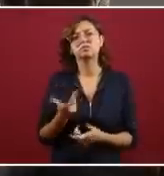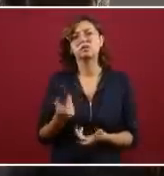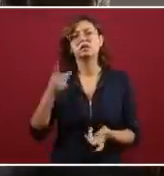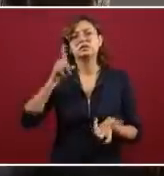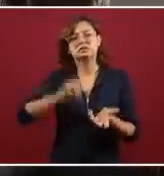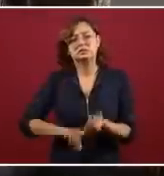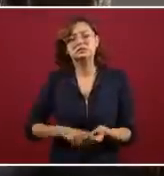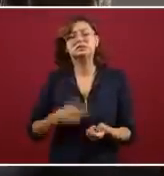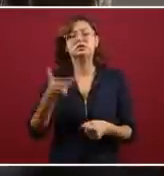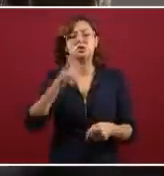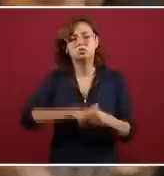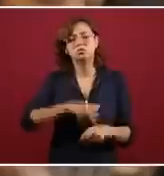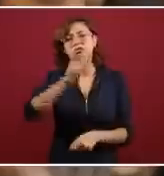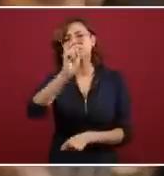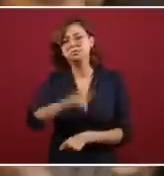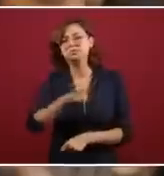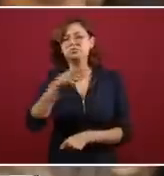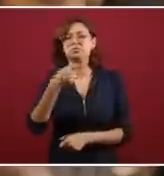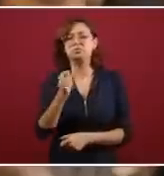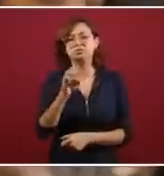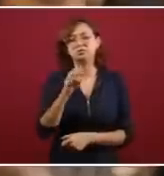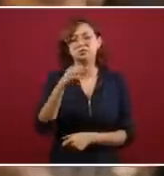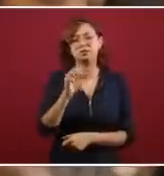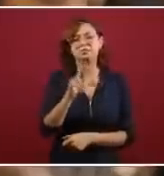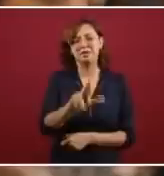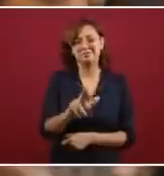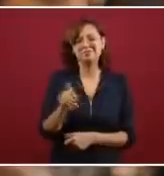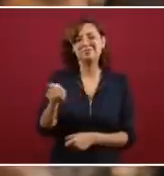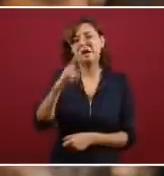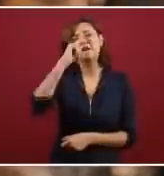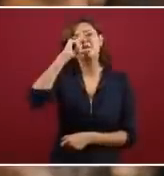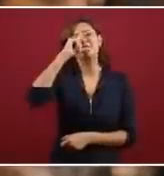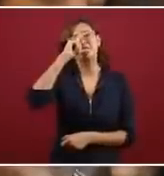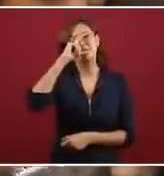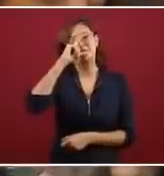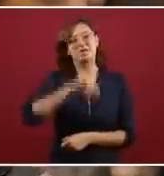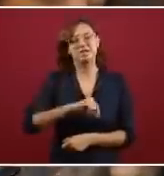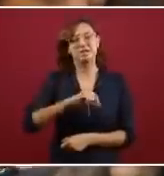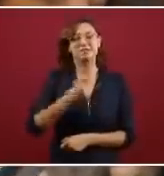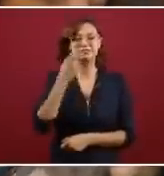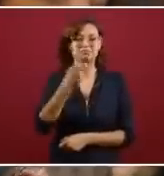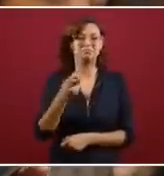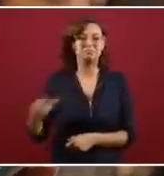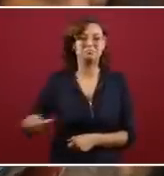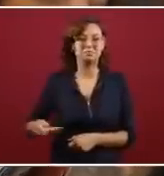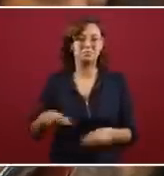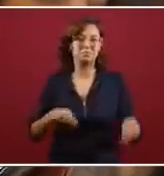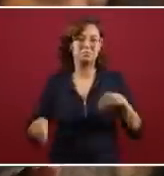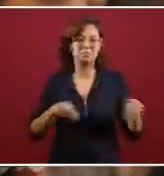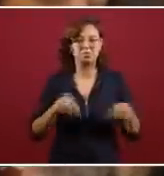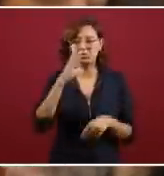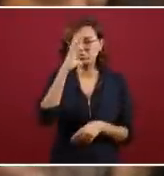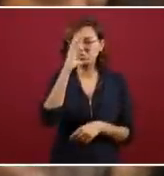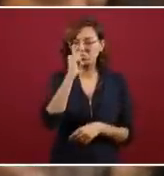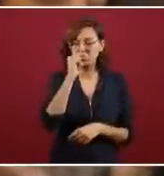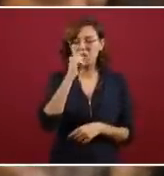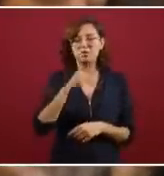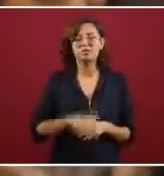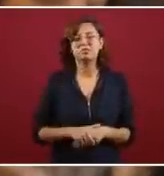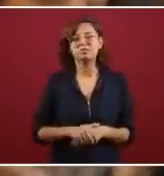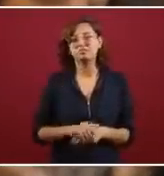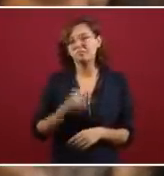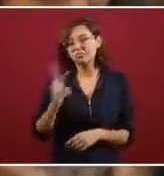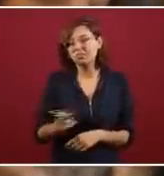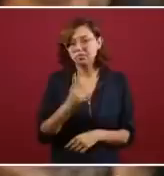propio hospital de la Marina que lo dejó paralítico de por vida. Preguntarle, señor presidente, si puede hacer